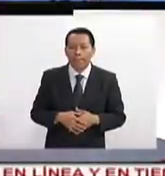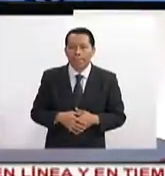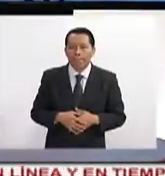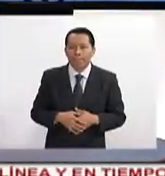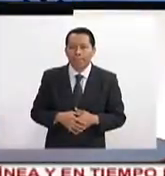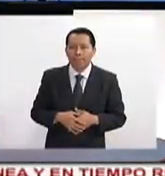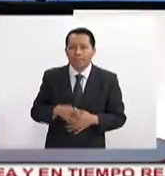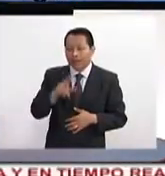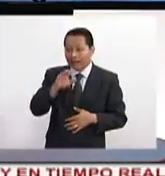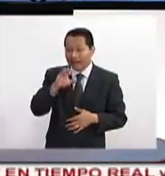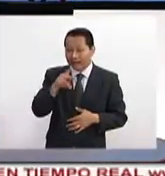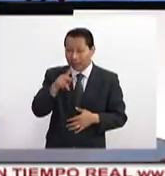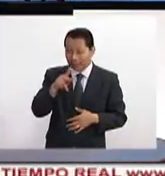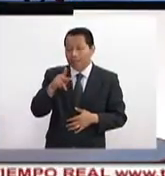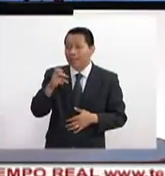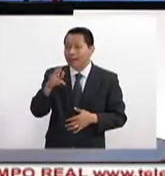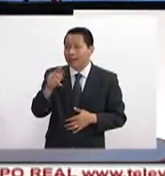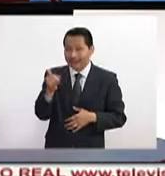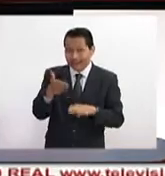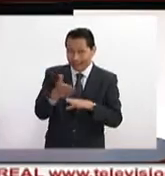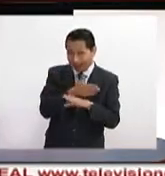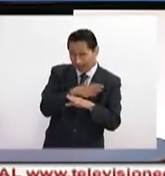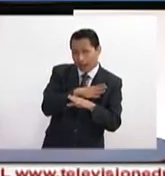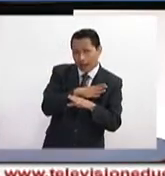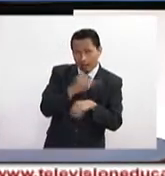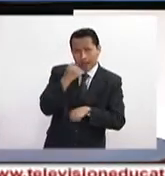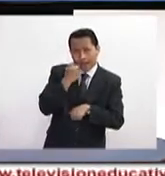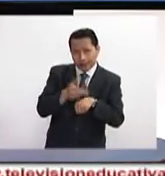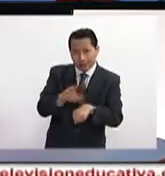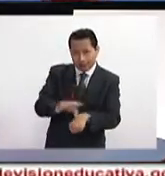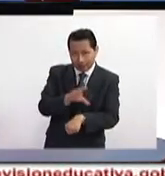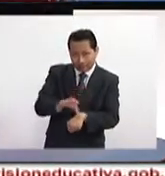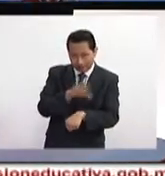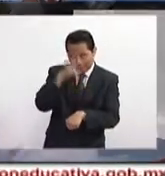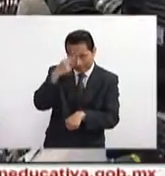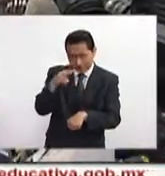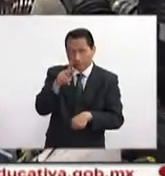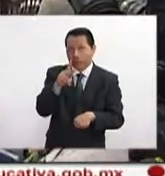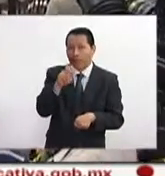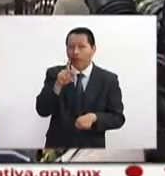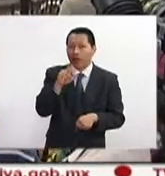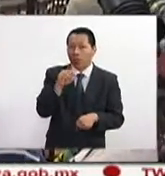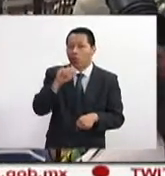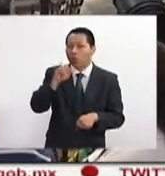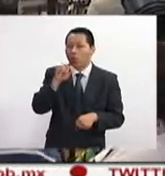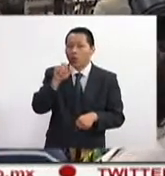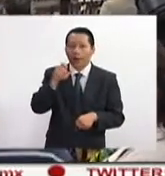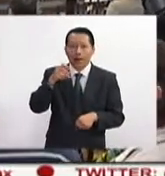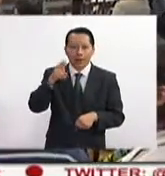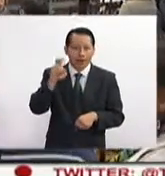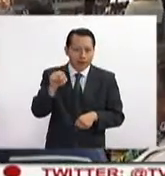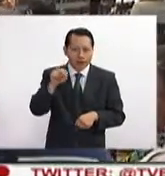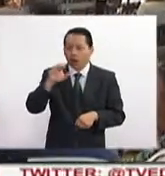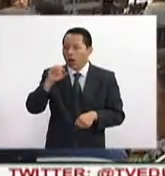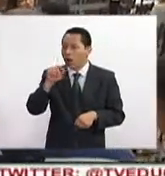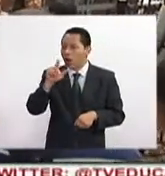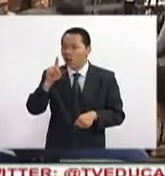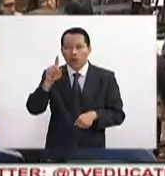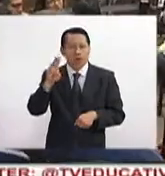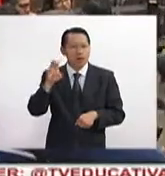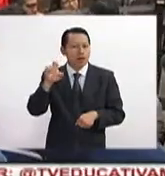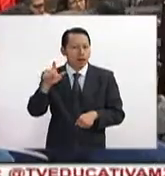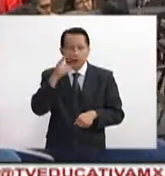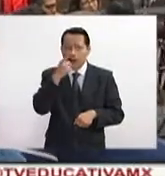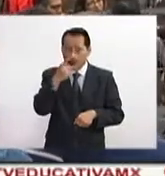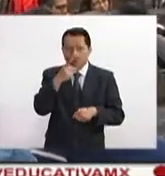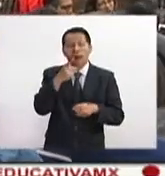Momentos antes, Rick Perry se reunió con el secretario de Energía de nuestro país, Pedro Joaquín Caldwell. Luego de un mensaje a medios, dieron a conocer que